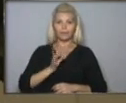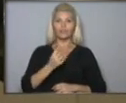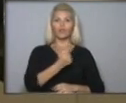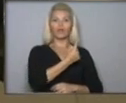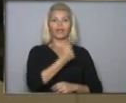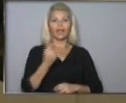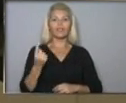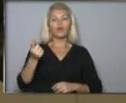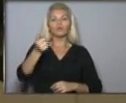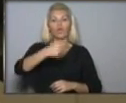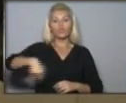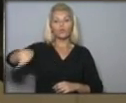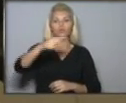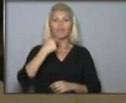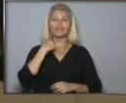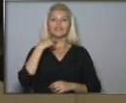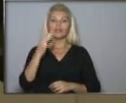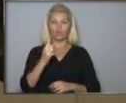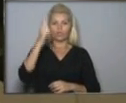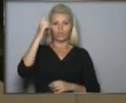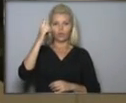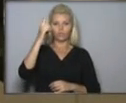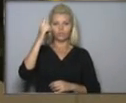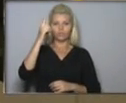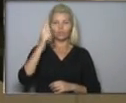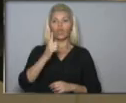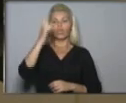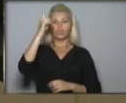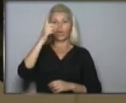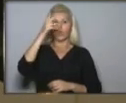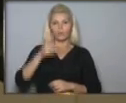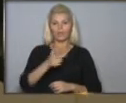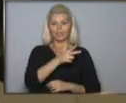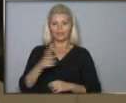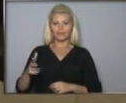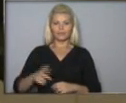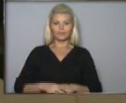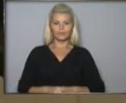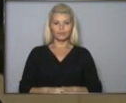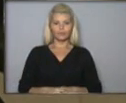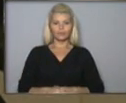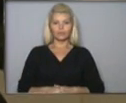uno de ustedes es hijo de Dios. Que Dios los bendiga.